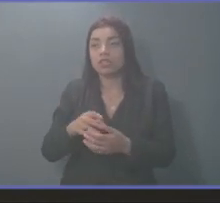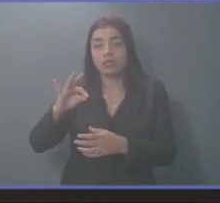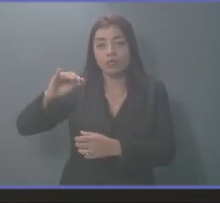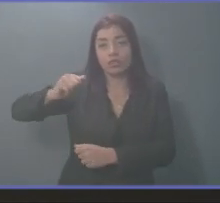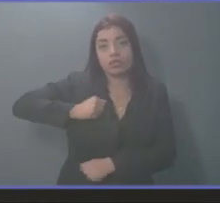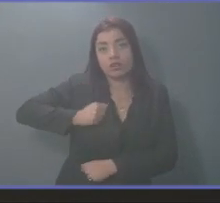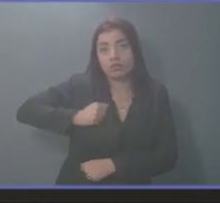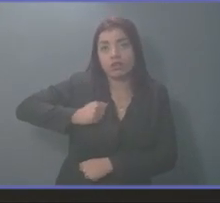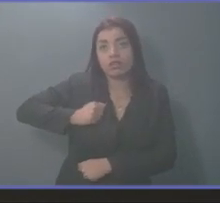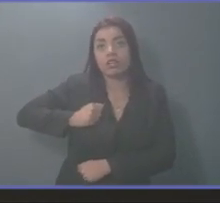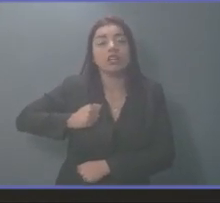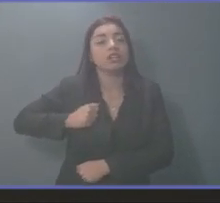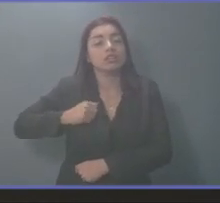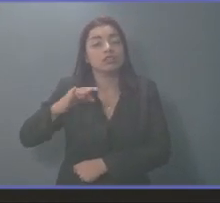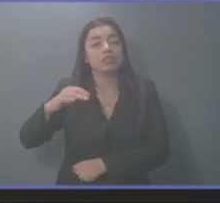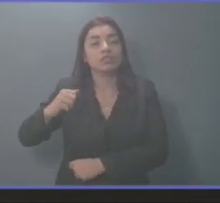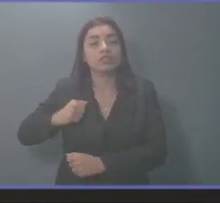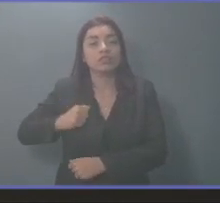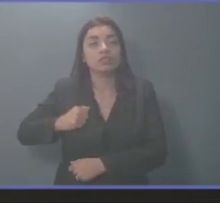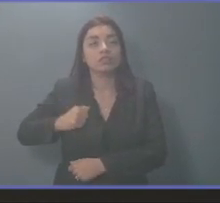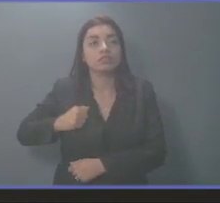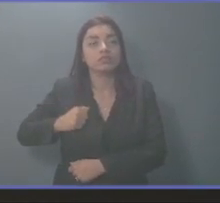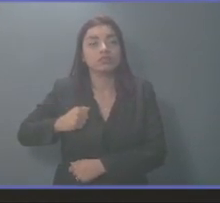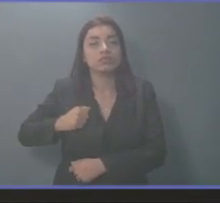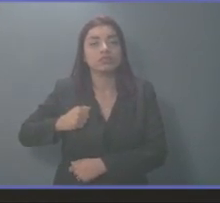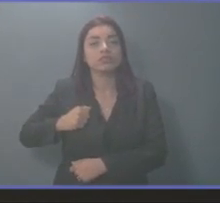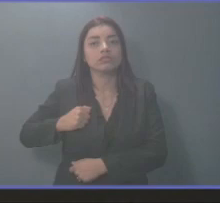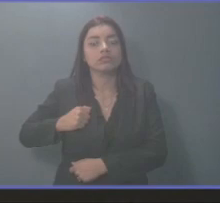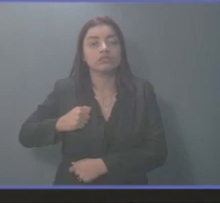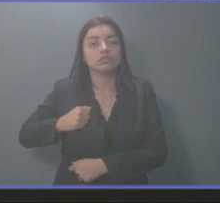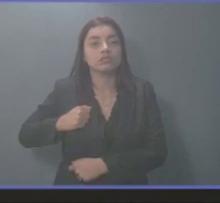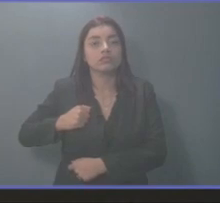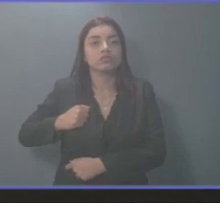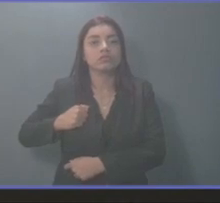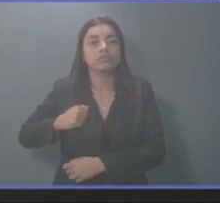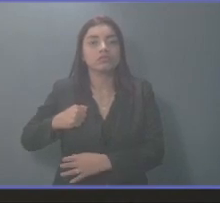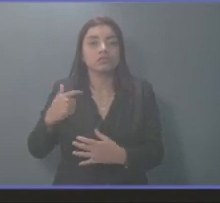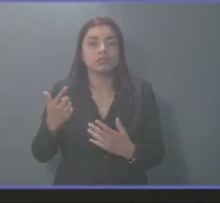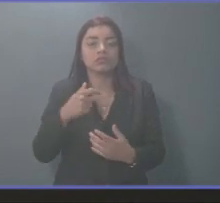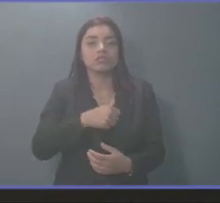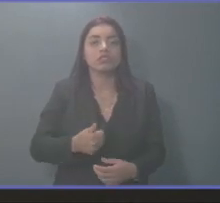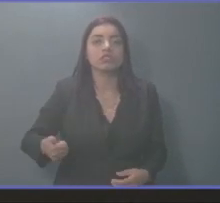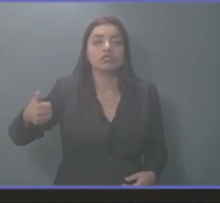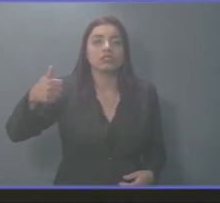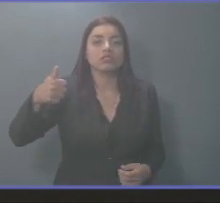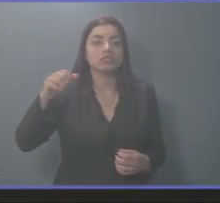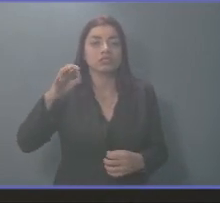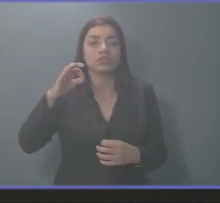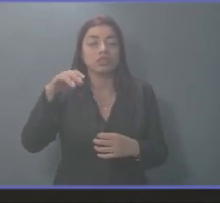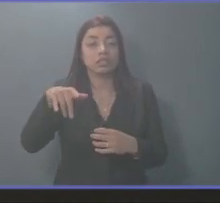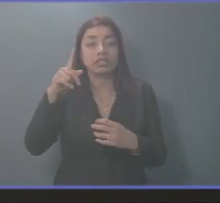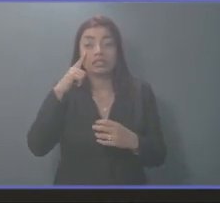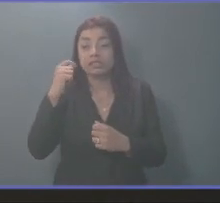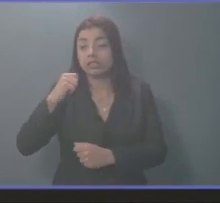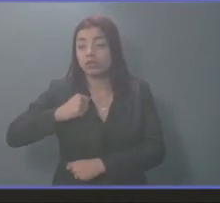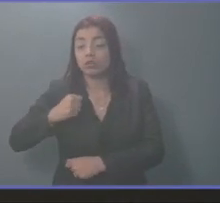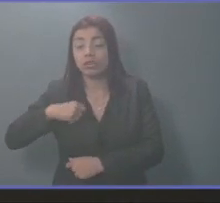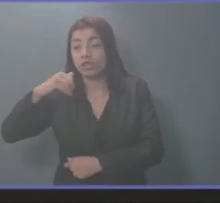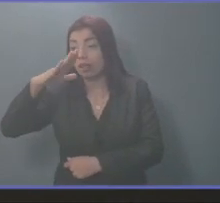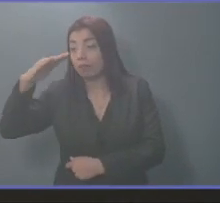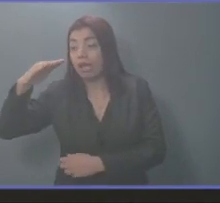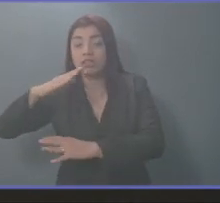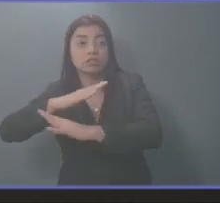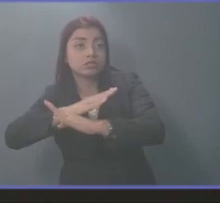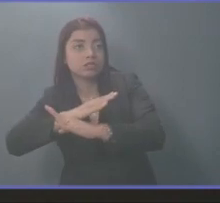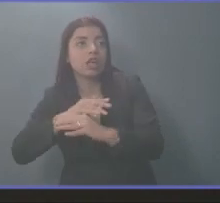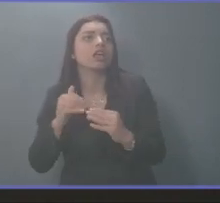Armada, que tenía distintas funciones. Tenía las funciones de seguridad nacional y de